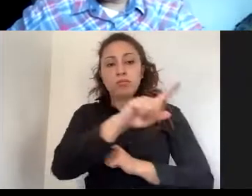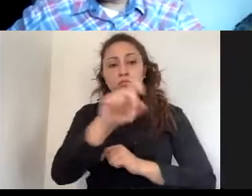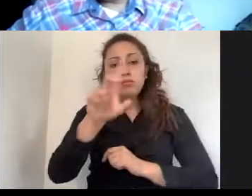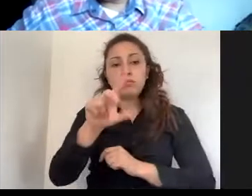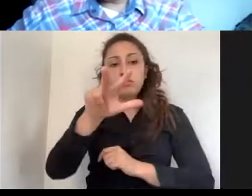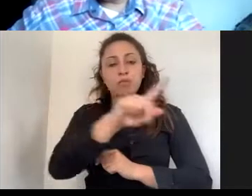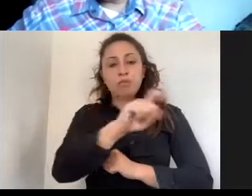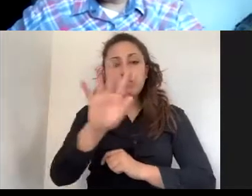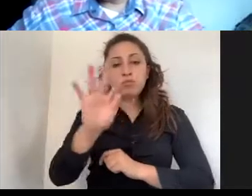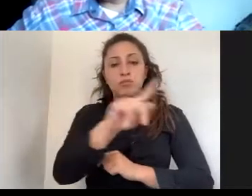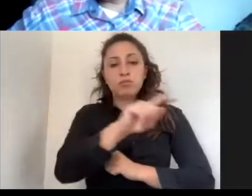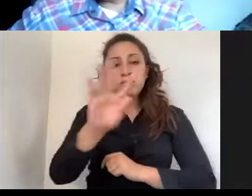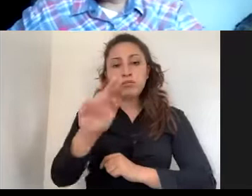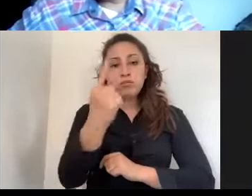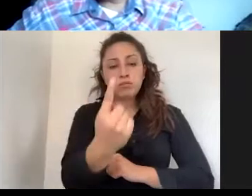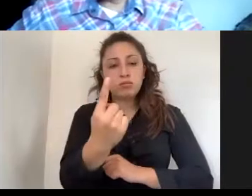140, 141,